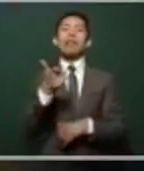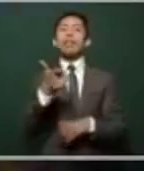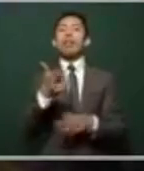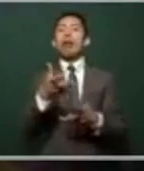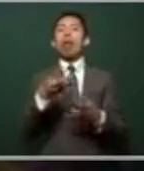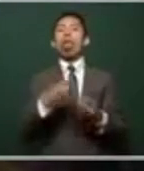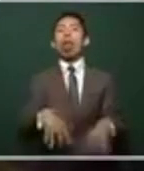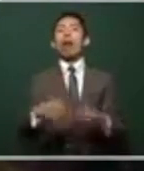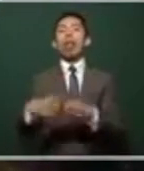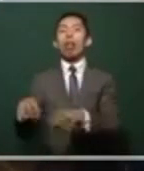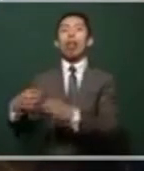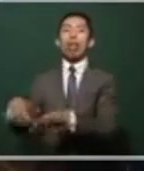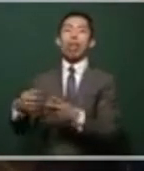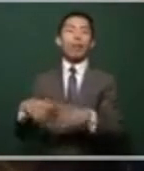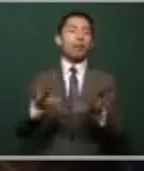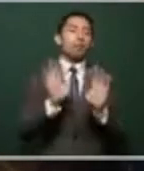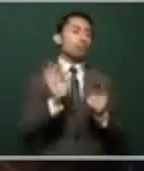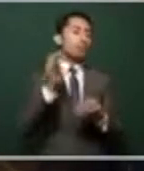Ah.